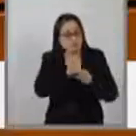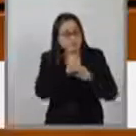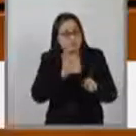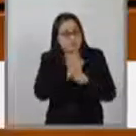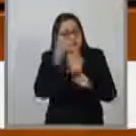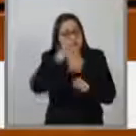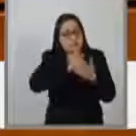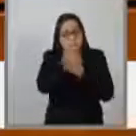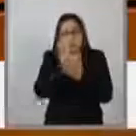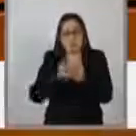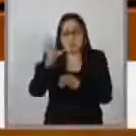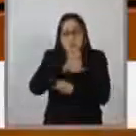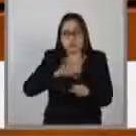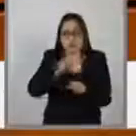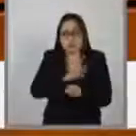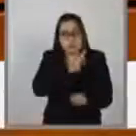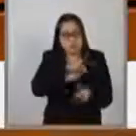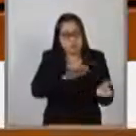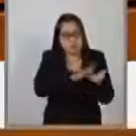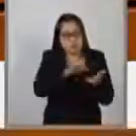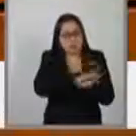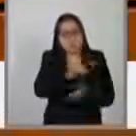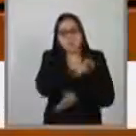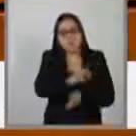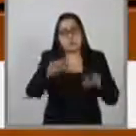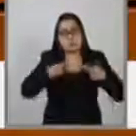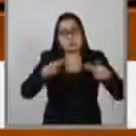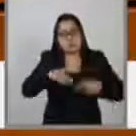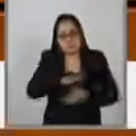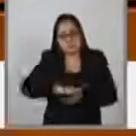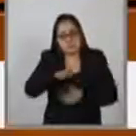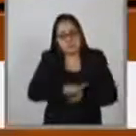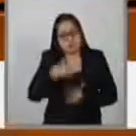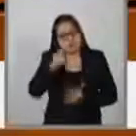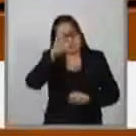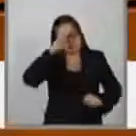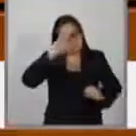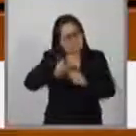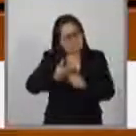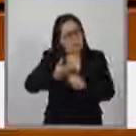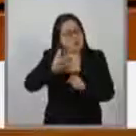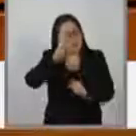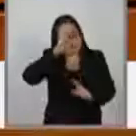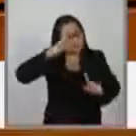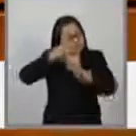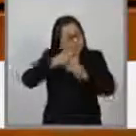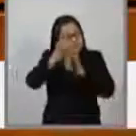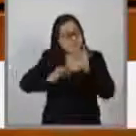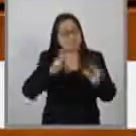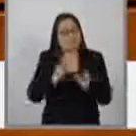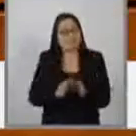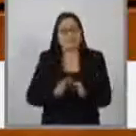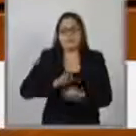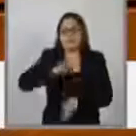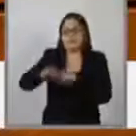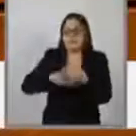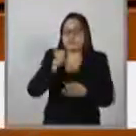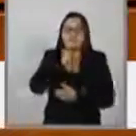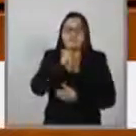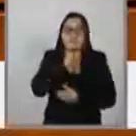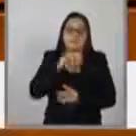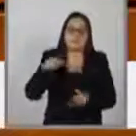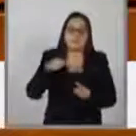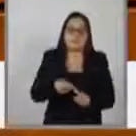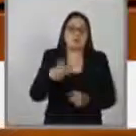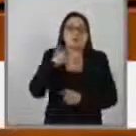los programas lleguen a la población objetivo y cumplan sus funciones. Todos los senadores aquí presentes estamos en contra de